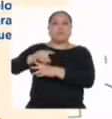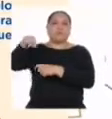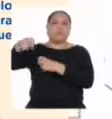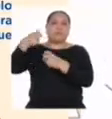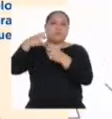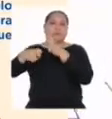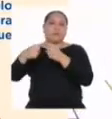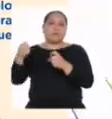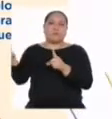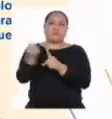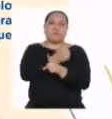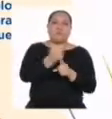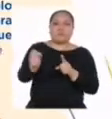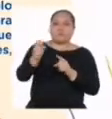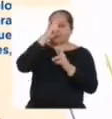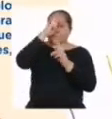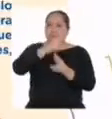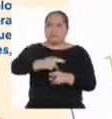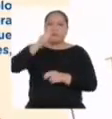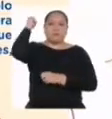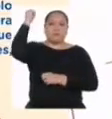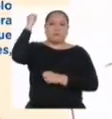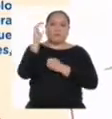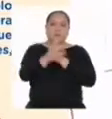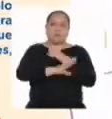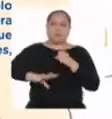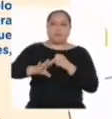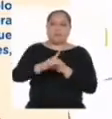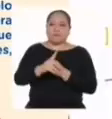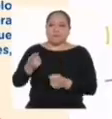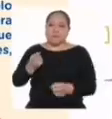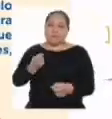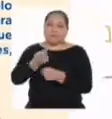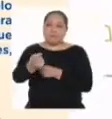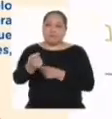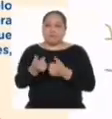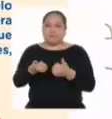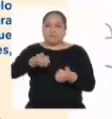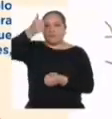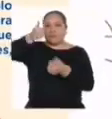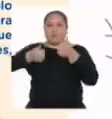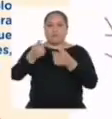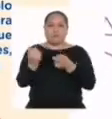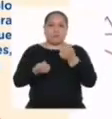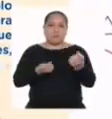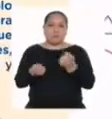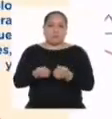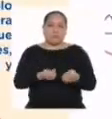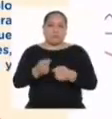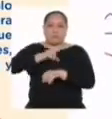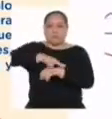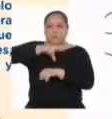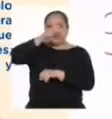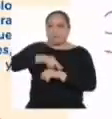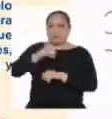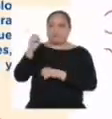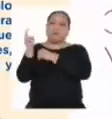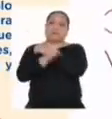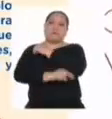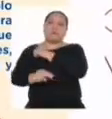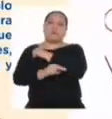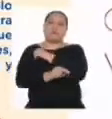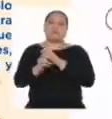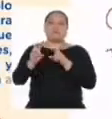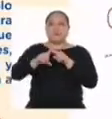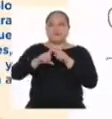que puedan amenazar o violar los derechos fundamentales, afectar a la gobernabilidad local, regional o nacional, y abrir el camino a